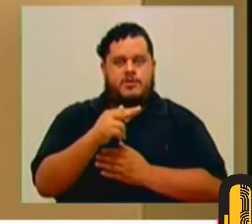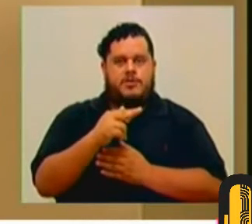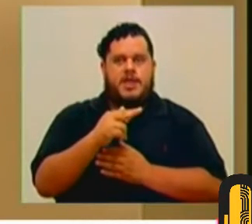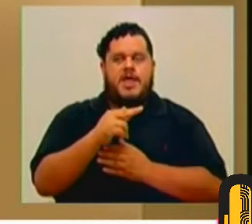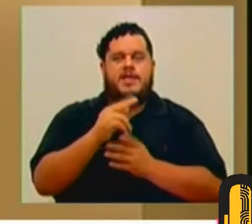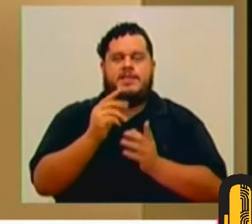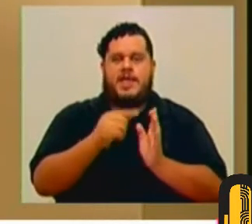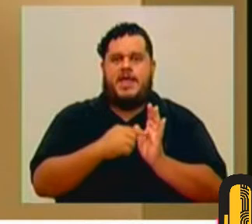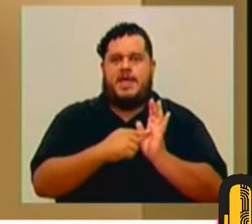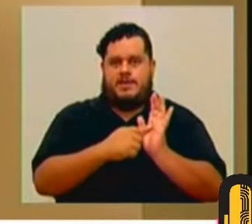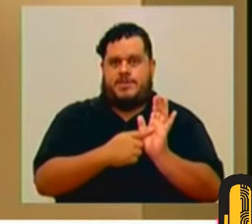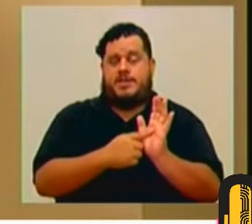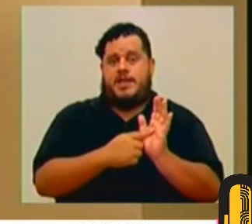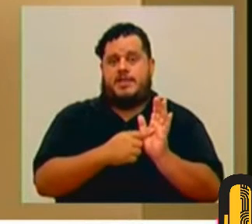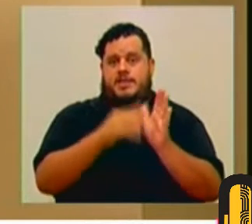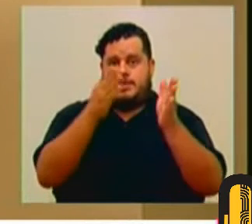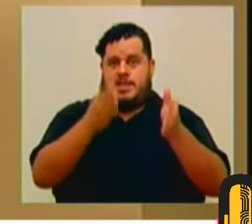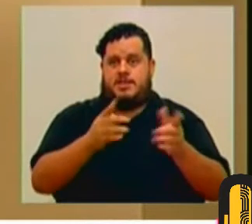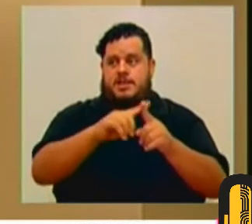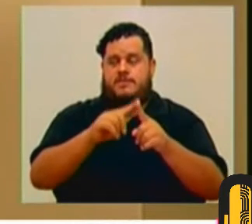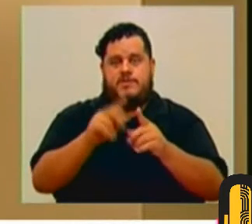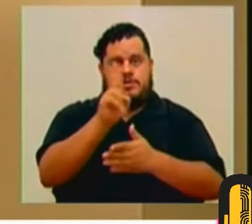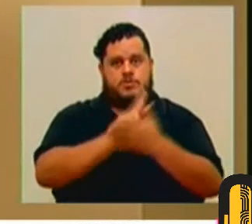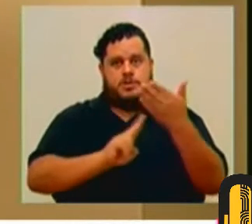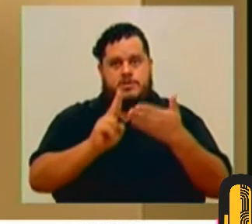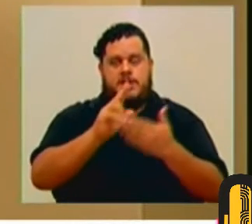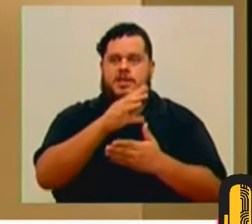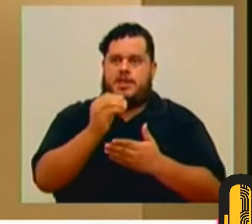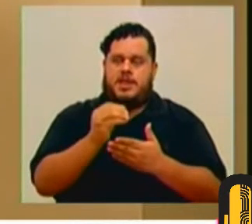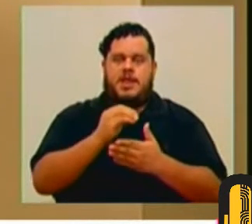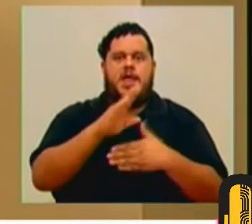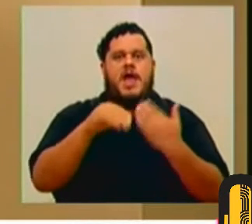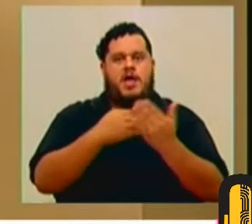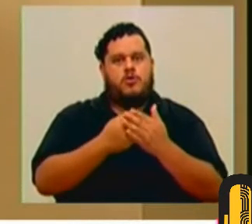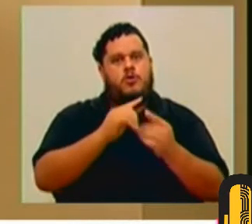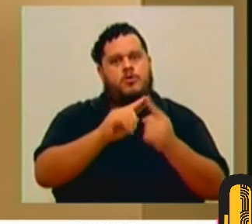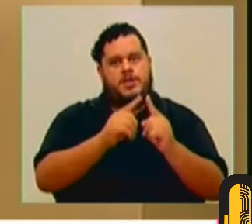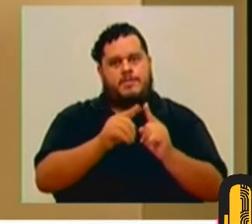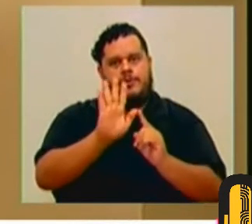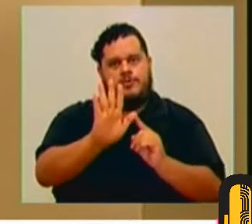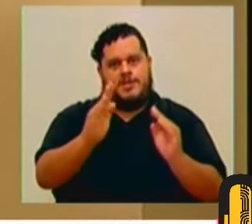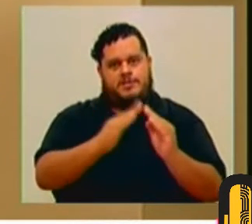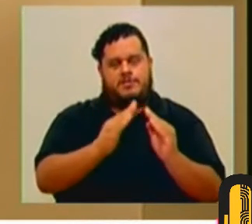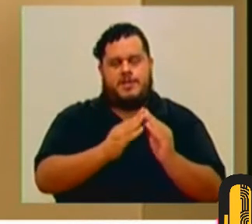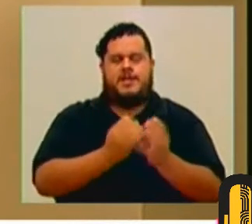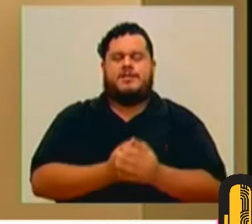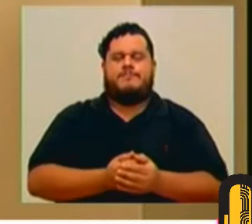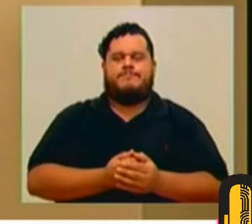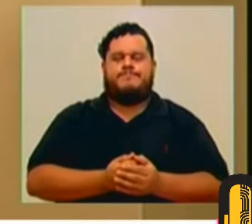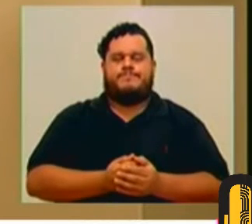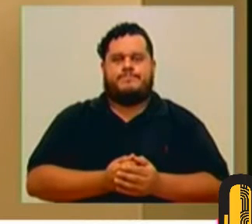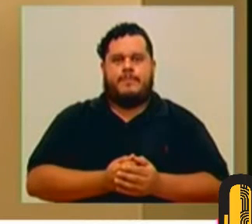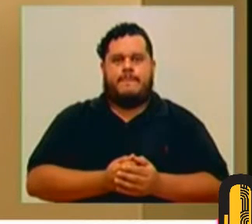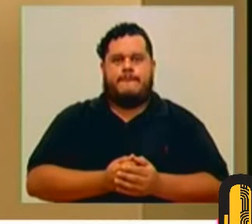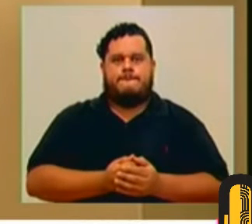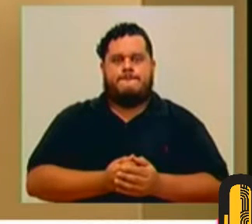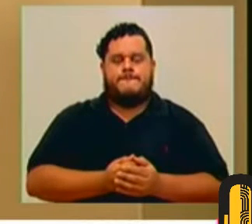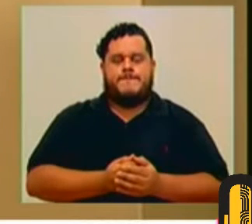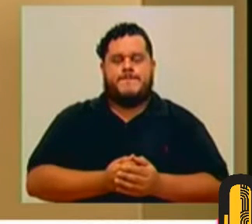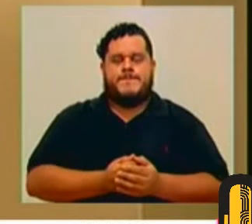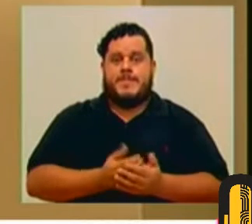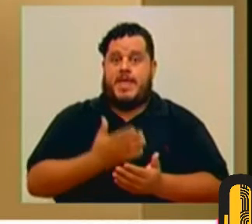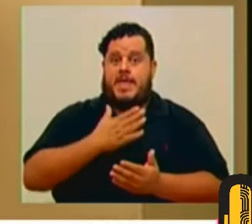las representantes de las universidades y a los amigos televidentes y amigas televidentes.